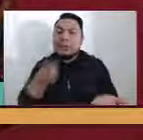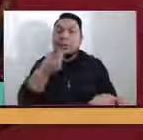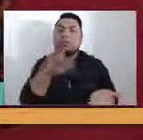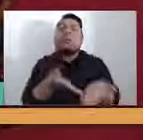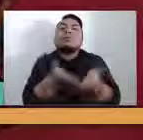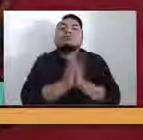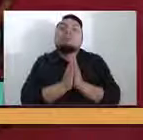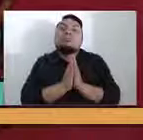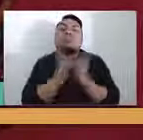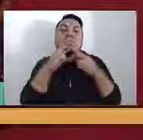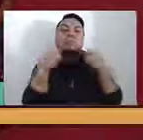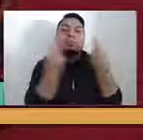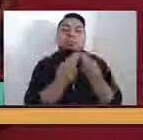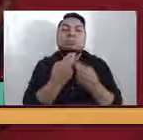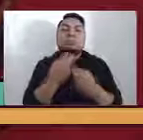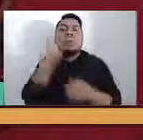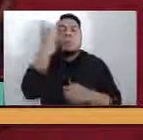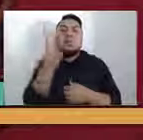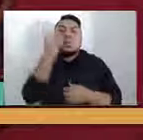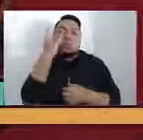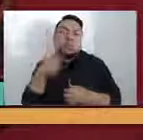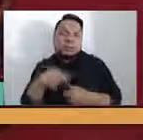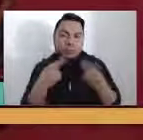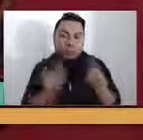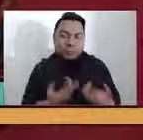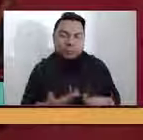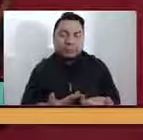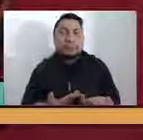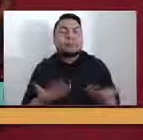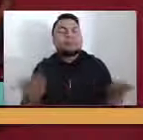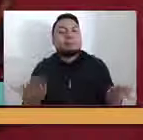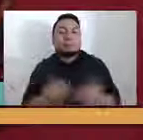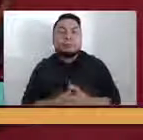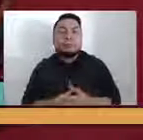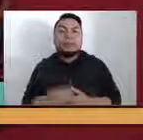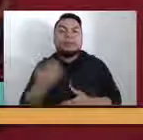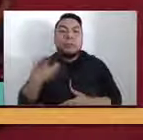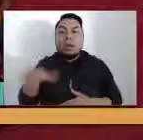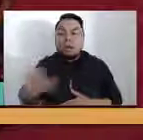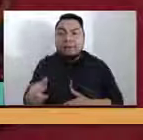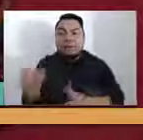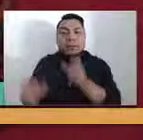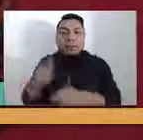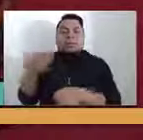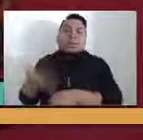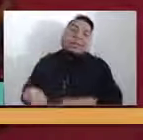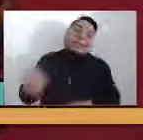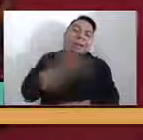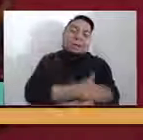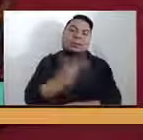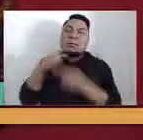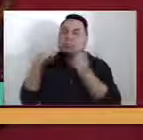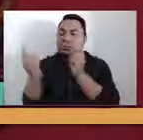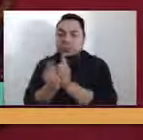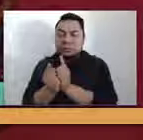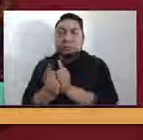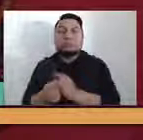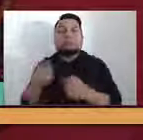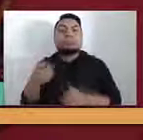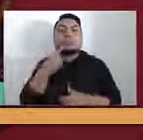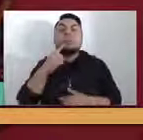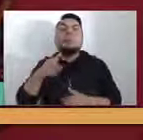al establecimiento de la sesión extraordinaria. Y había gente que estaba citada. La sesión extraordinaria se